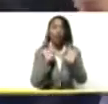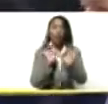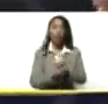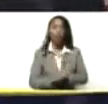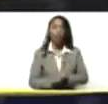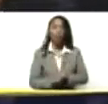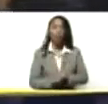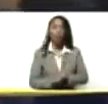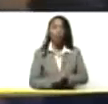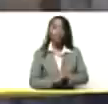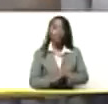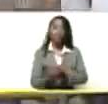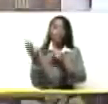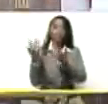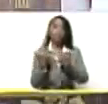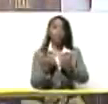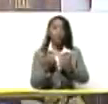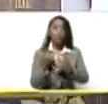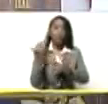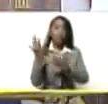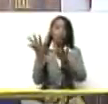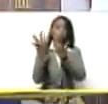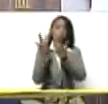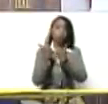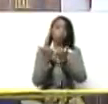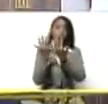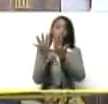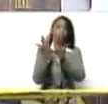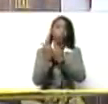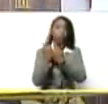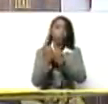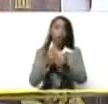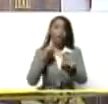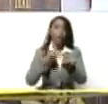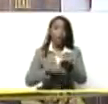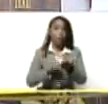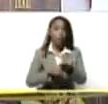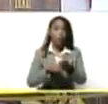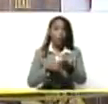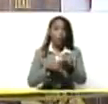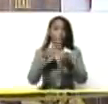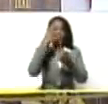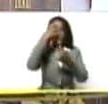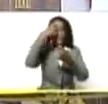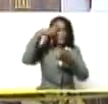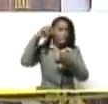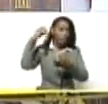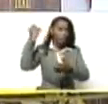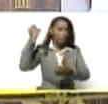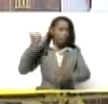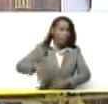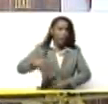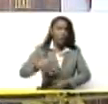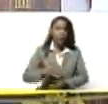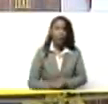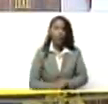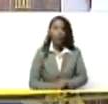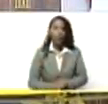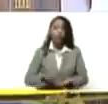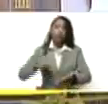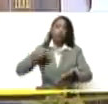y se regresan y echan los cuentos el alquiler un ojo de la cara tienen que